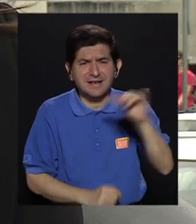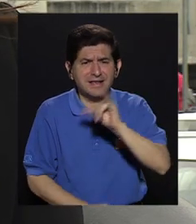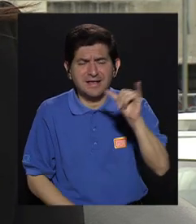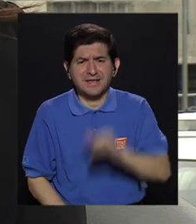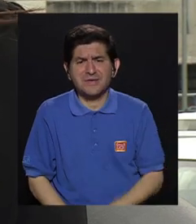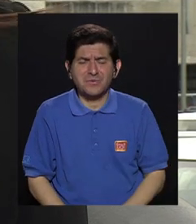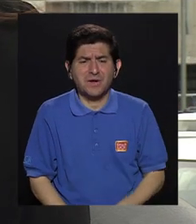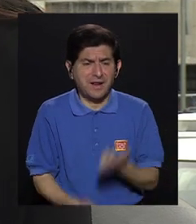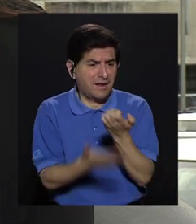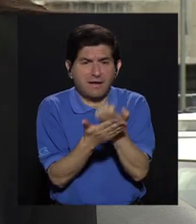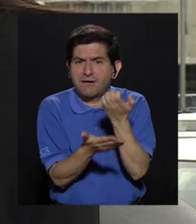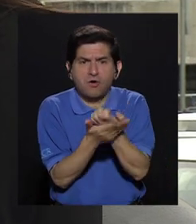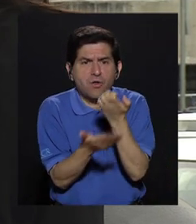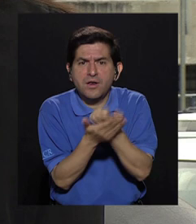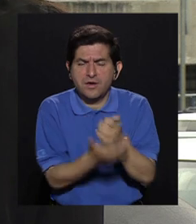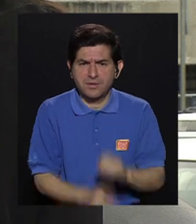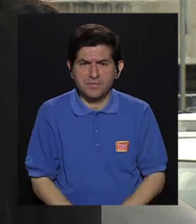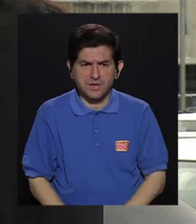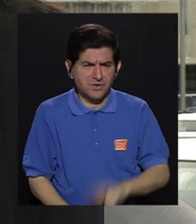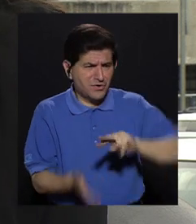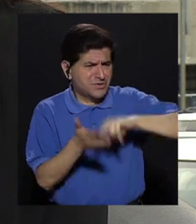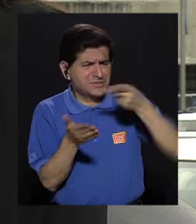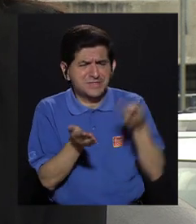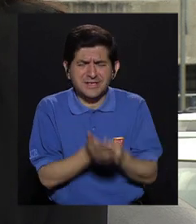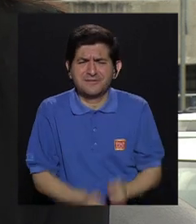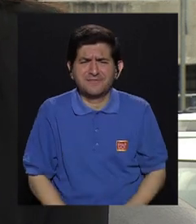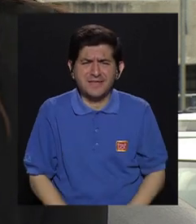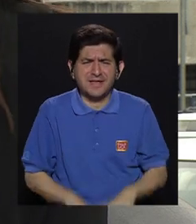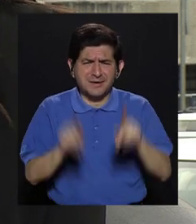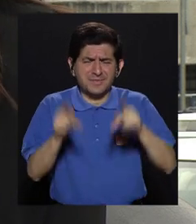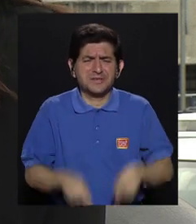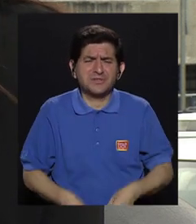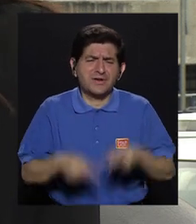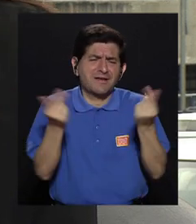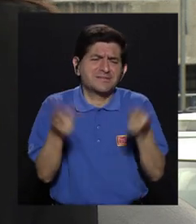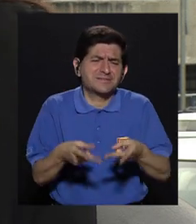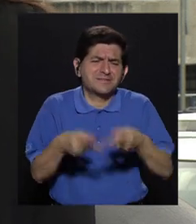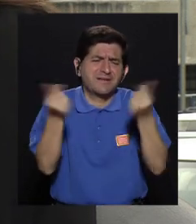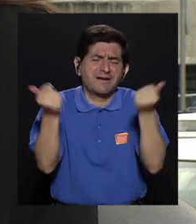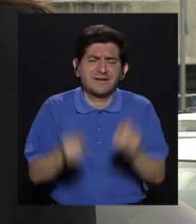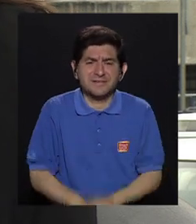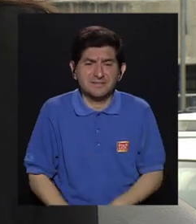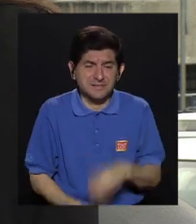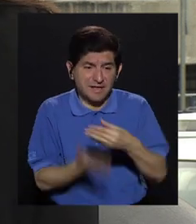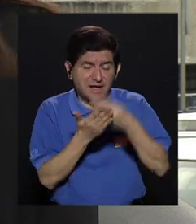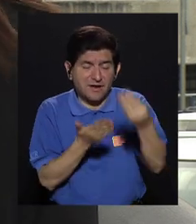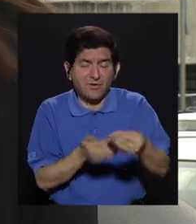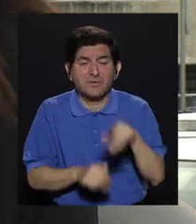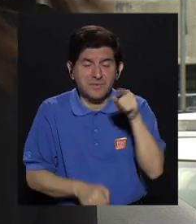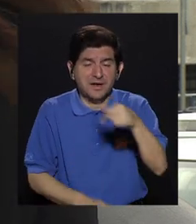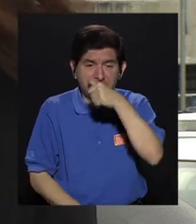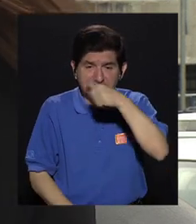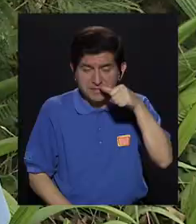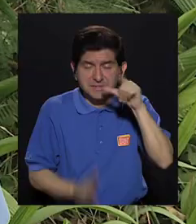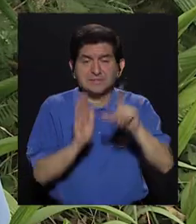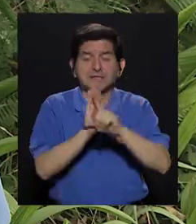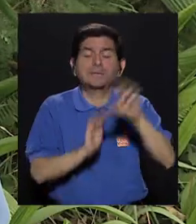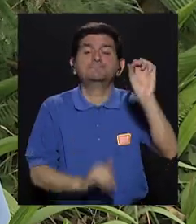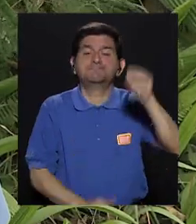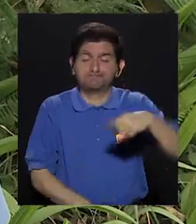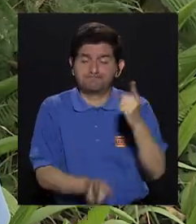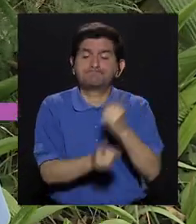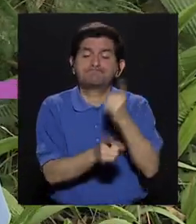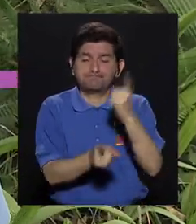también el costo económico. ¿Cómo genera esto un gasto en su bolsillo también, ¿verdad? Estar adquiriendo esta droga legal. Así